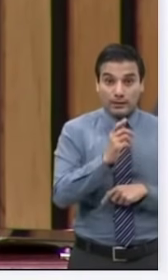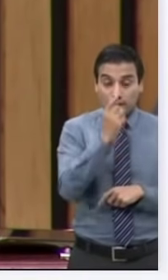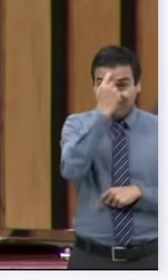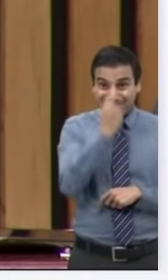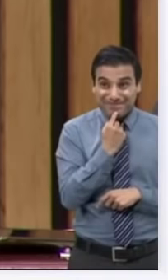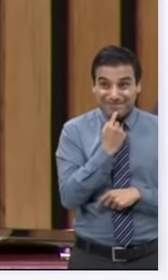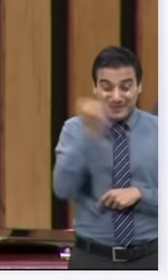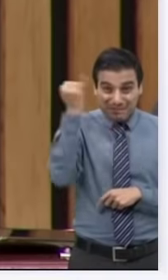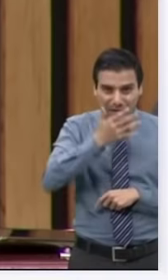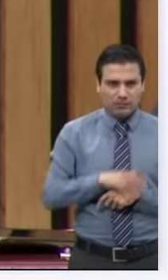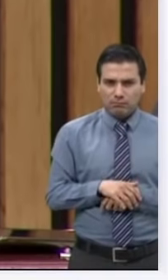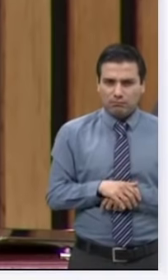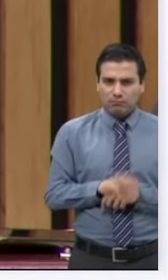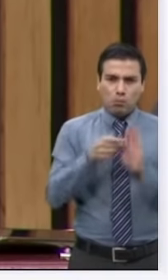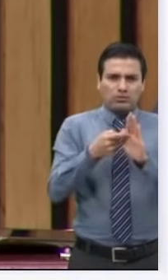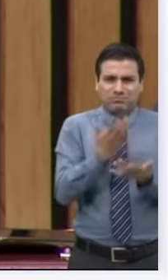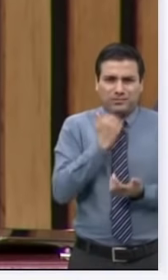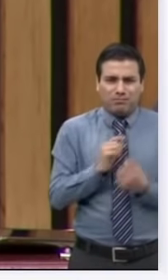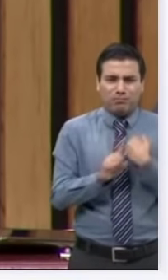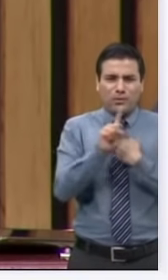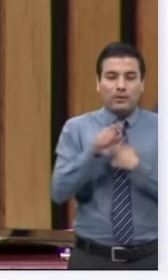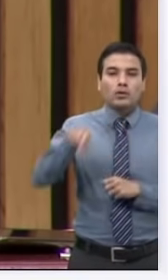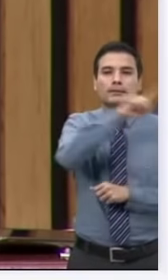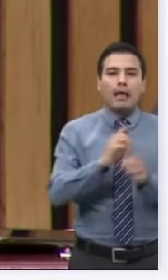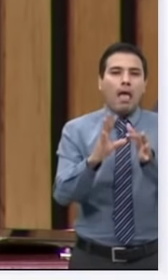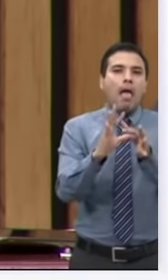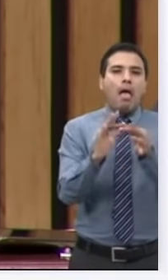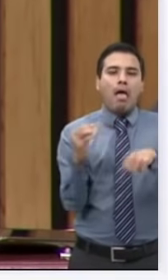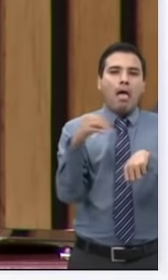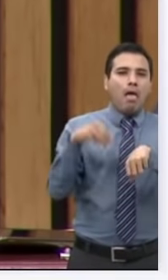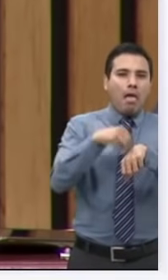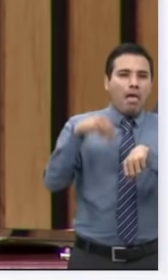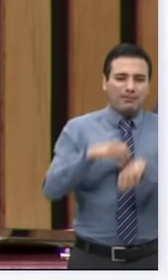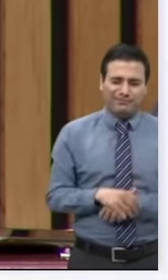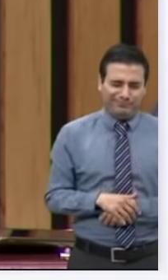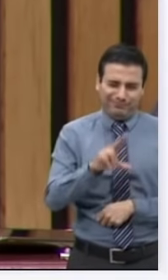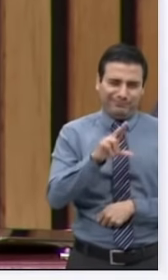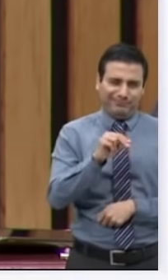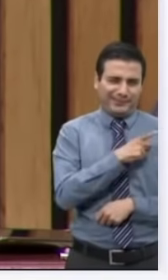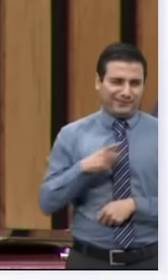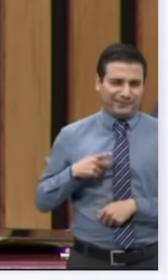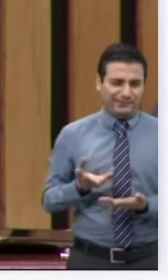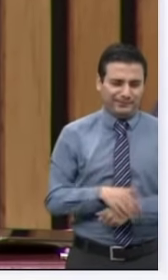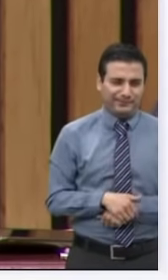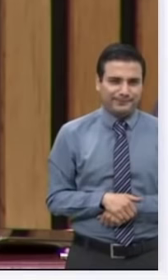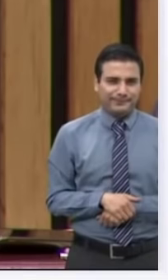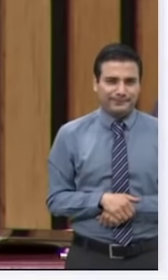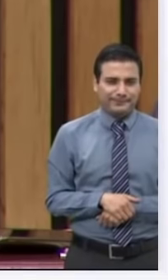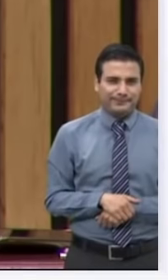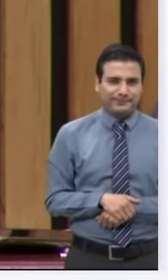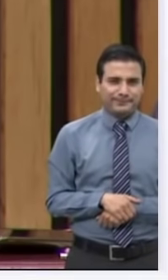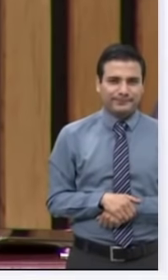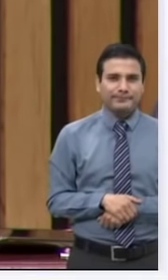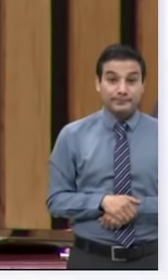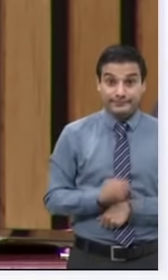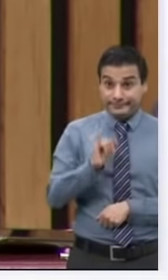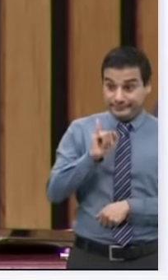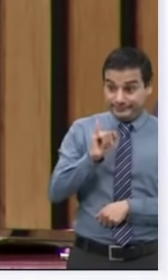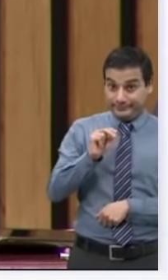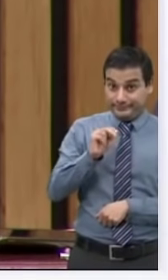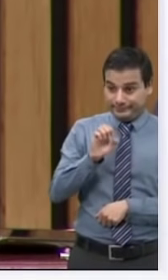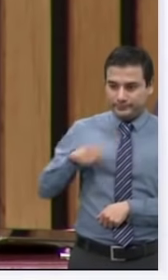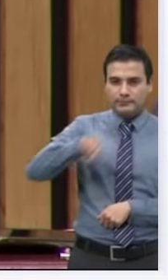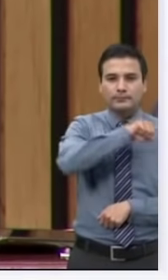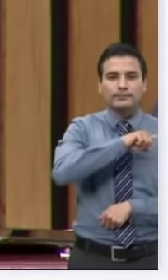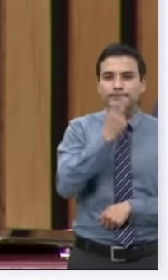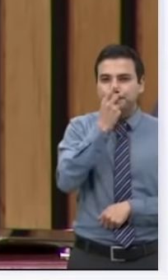ni prohibida por el ine no se digan cosas que no están de tal manera que el ine está